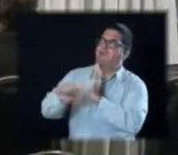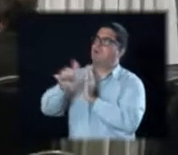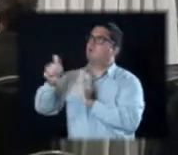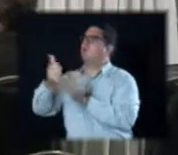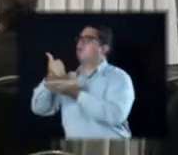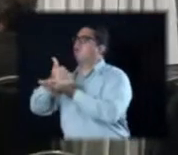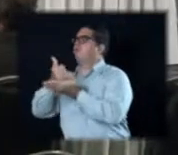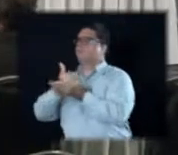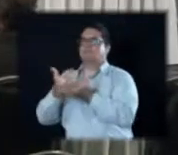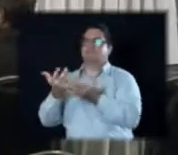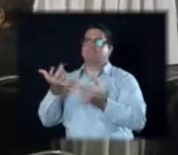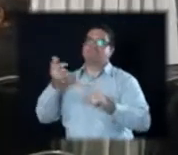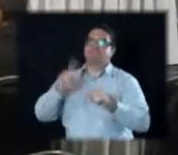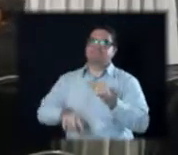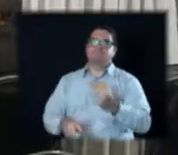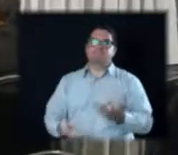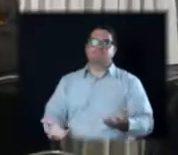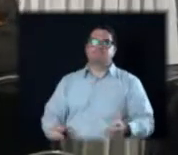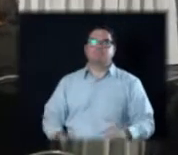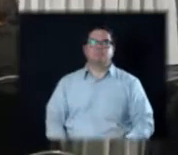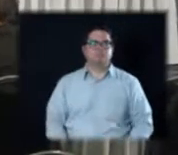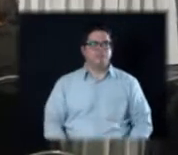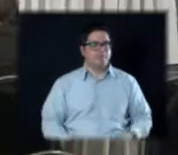mercados financieros y eso es lo que hemos visto.